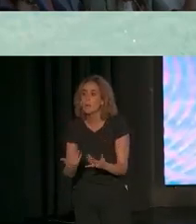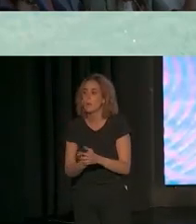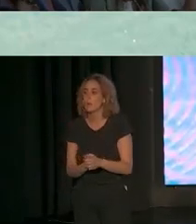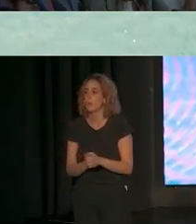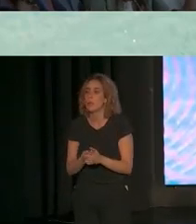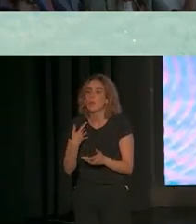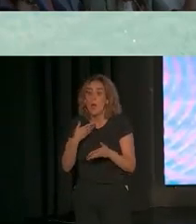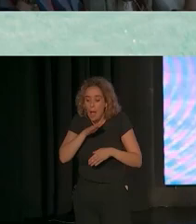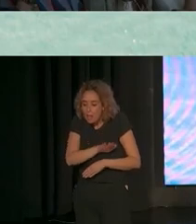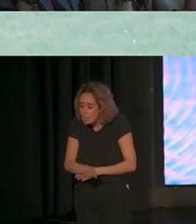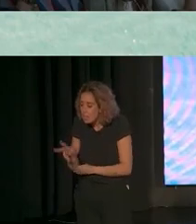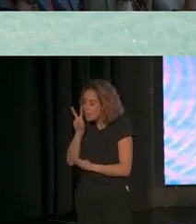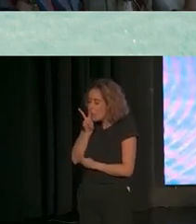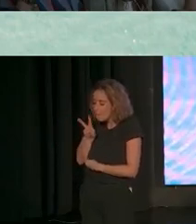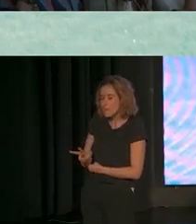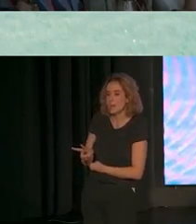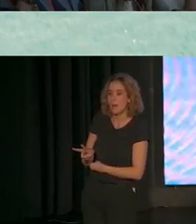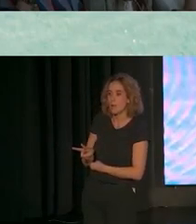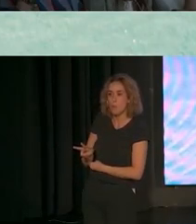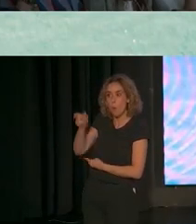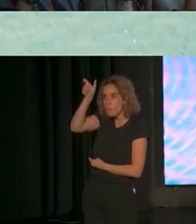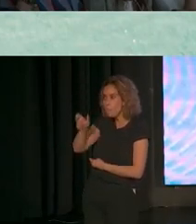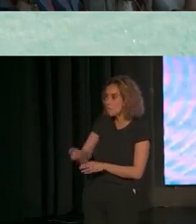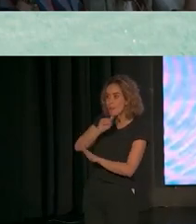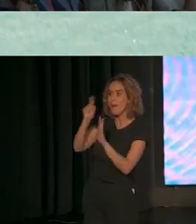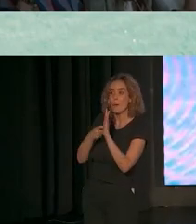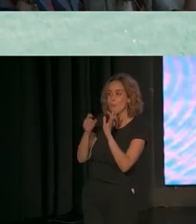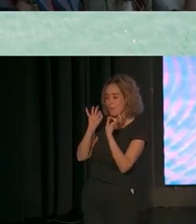con mirar al niño como una persona completa.